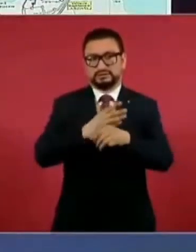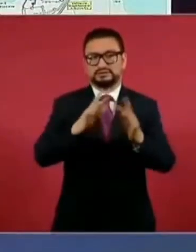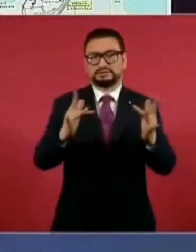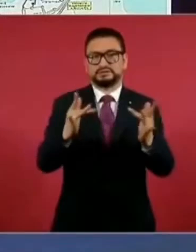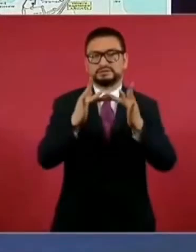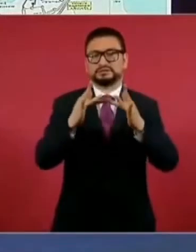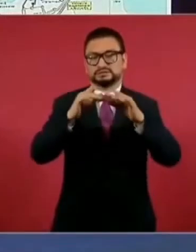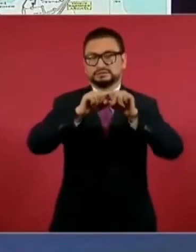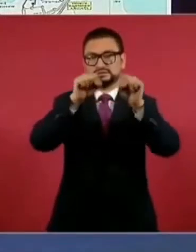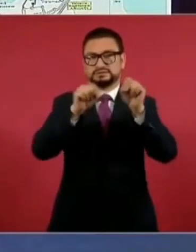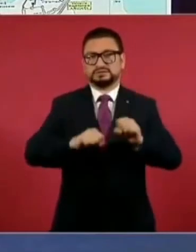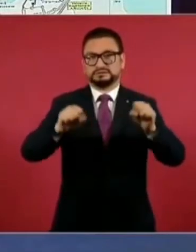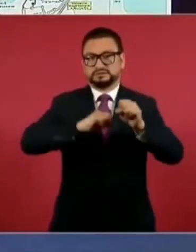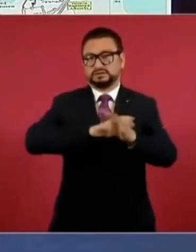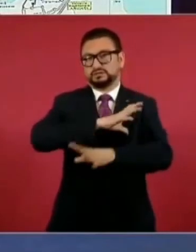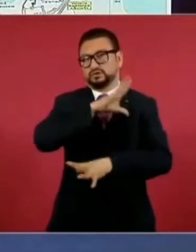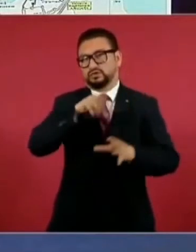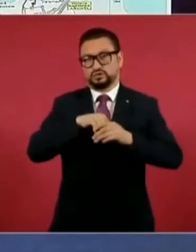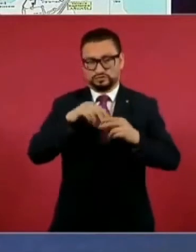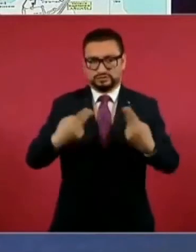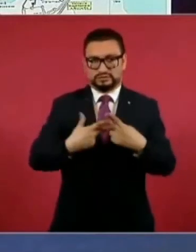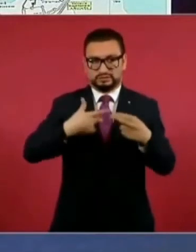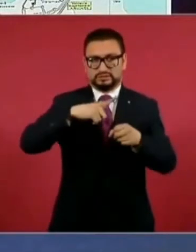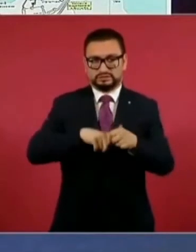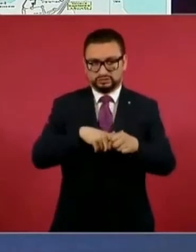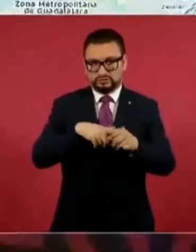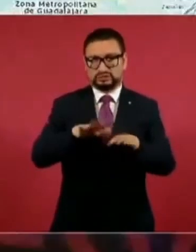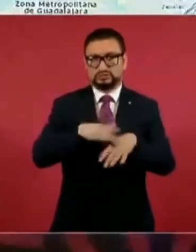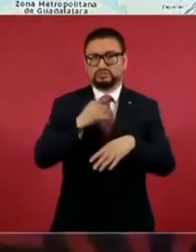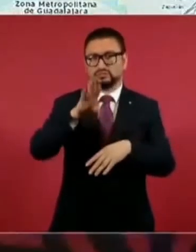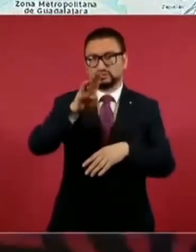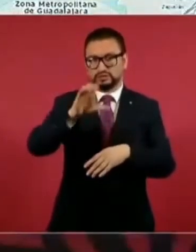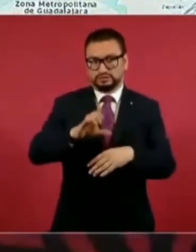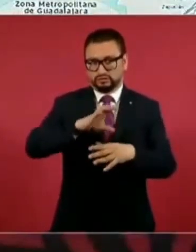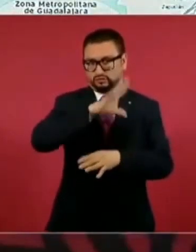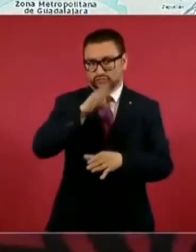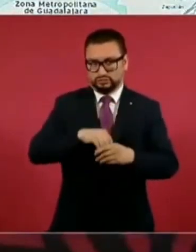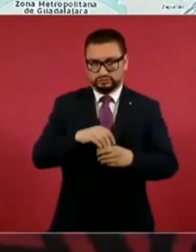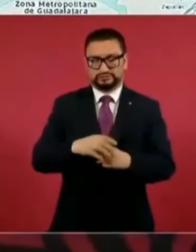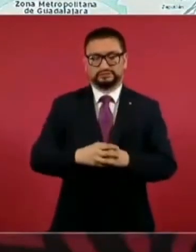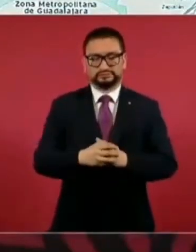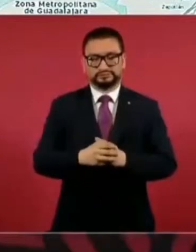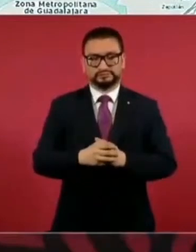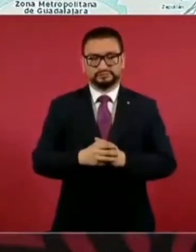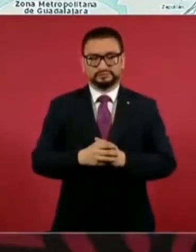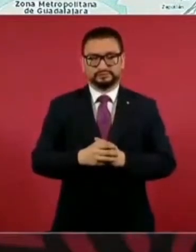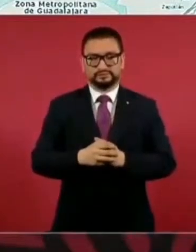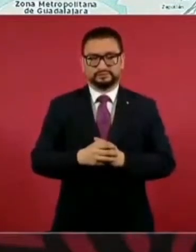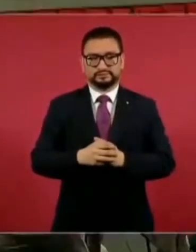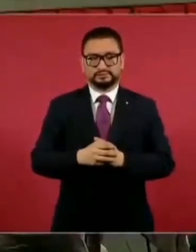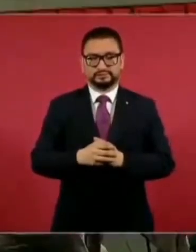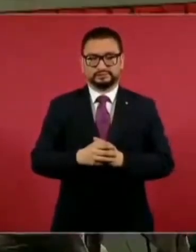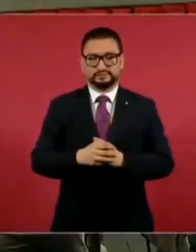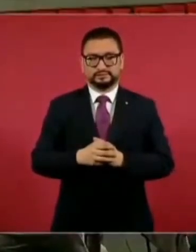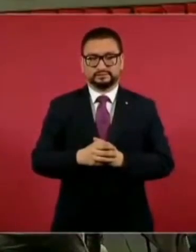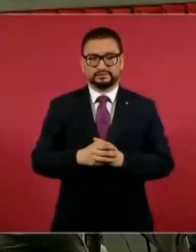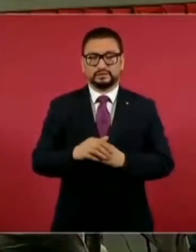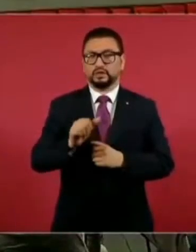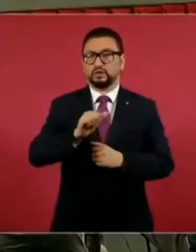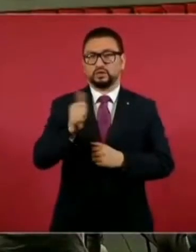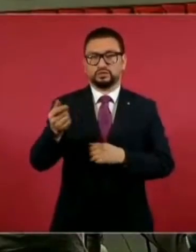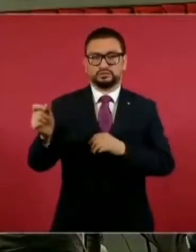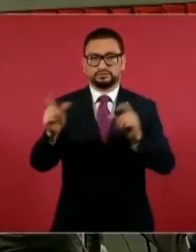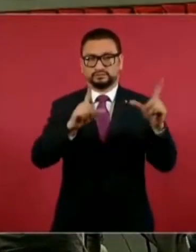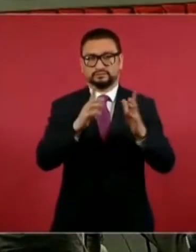del sistema interconectado nacional, todo lo que es la Baja California. ¿Sí? La siguiente, por